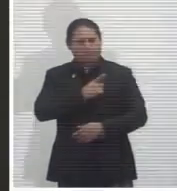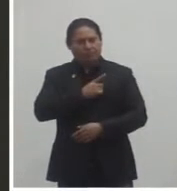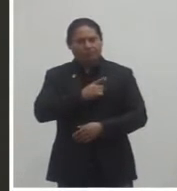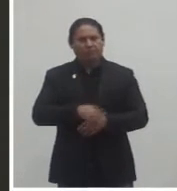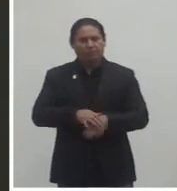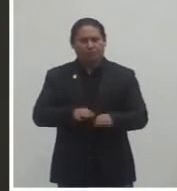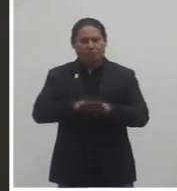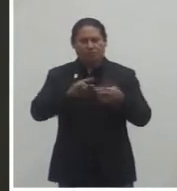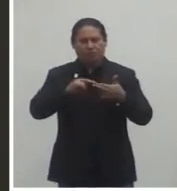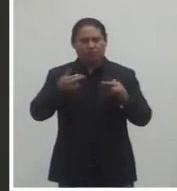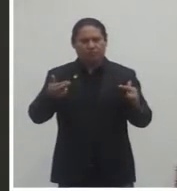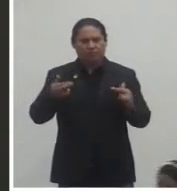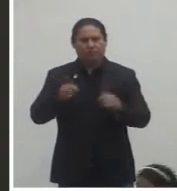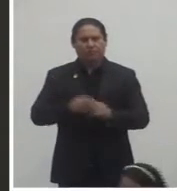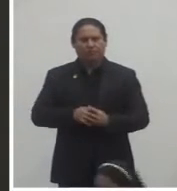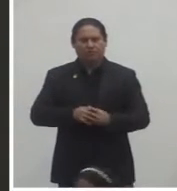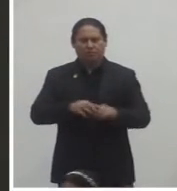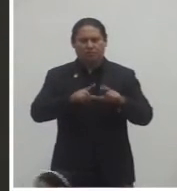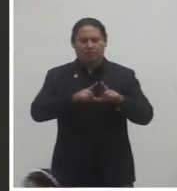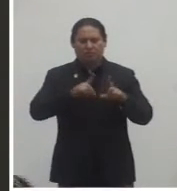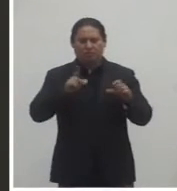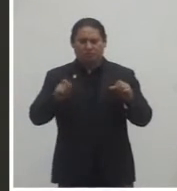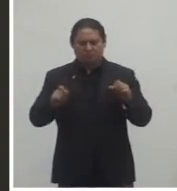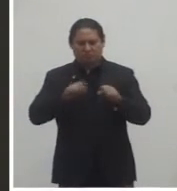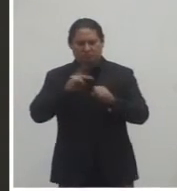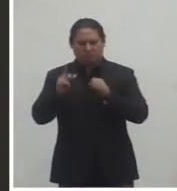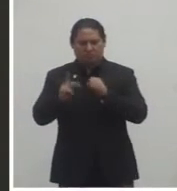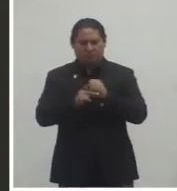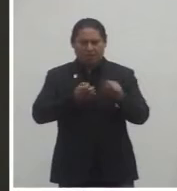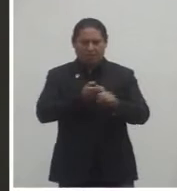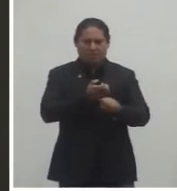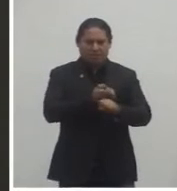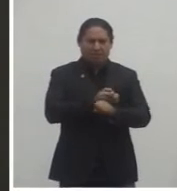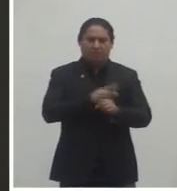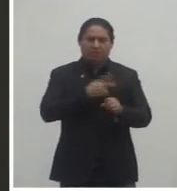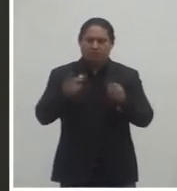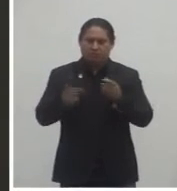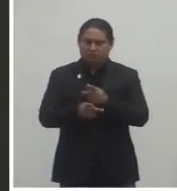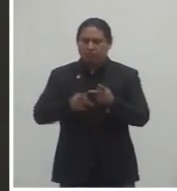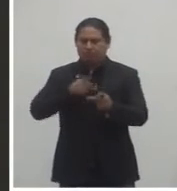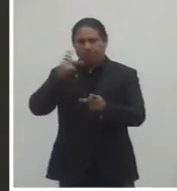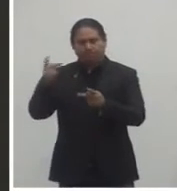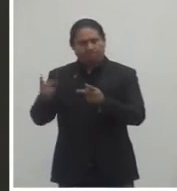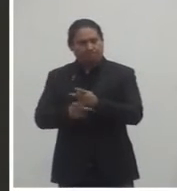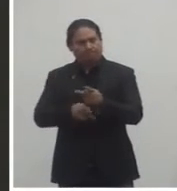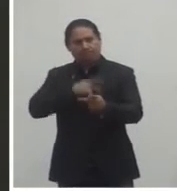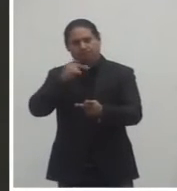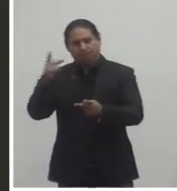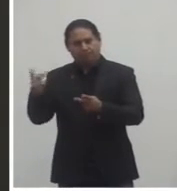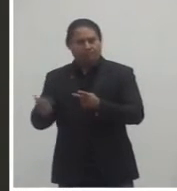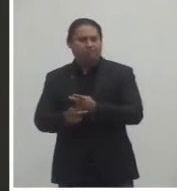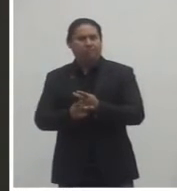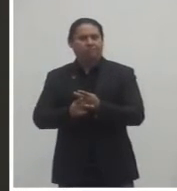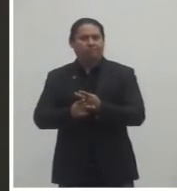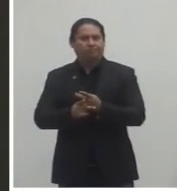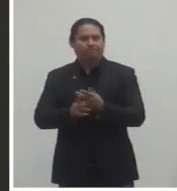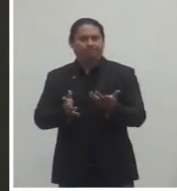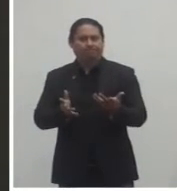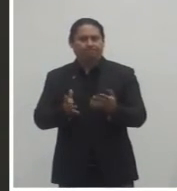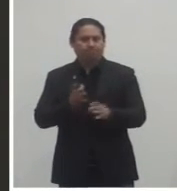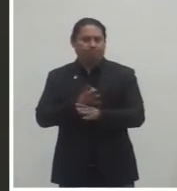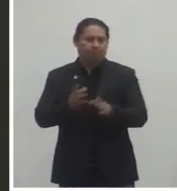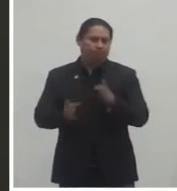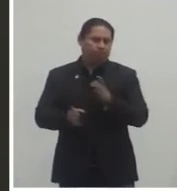una relación país-estado con muchos pendientes, con muchas asimetrías, simulaciones